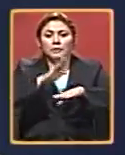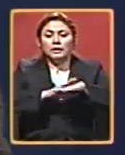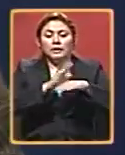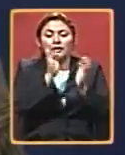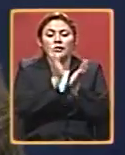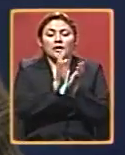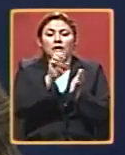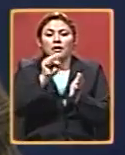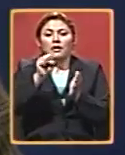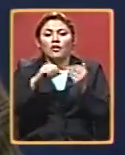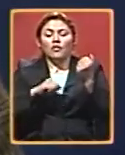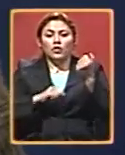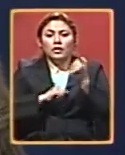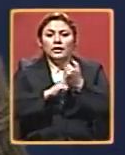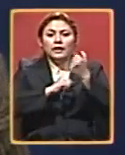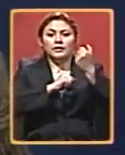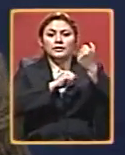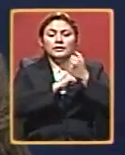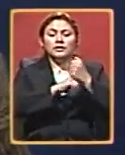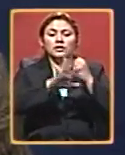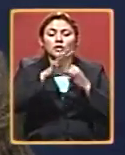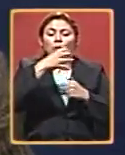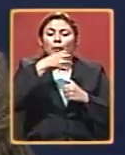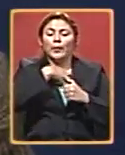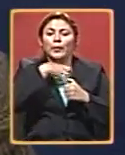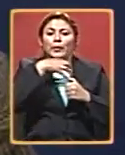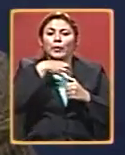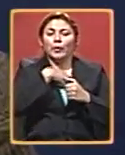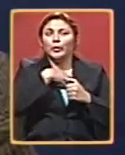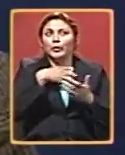Caja fortalecer su propio,